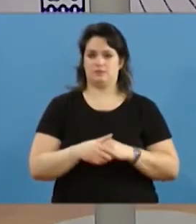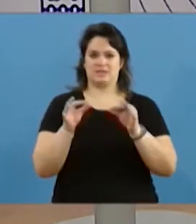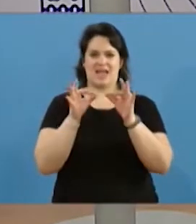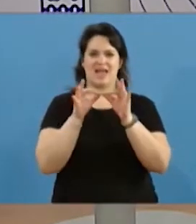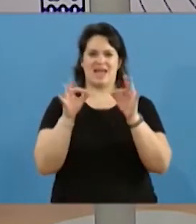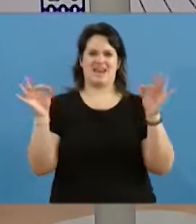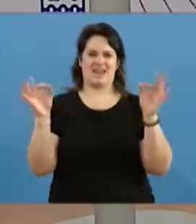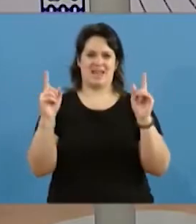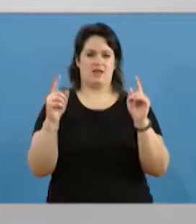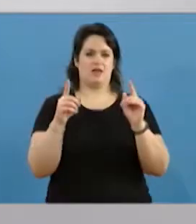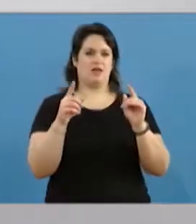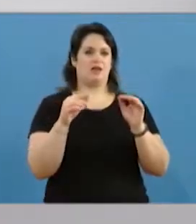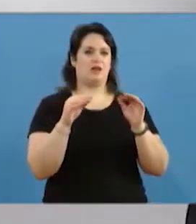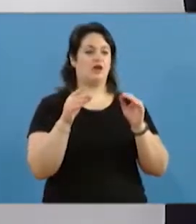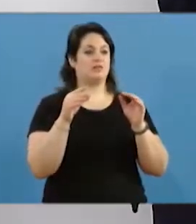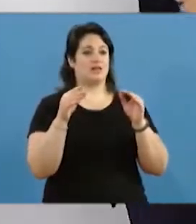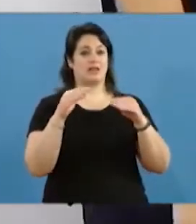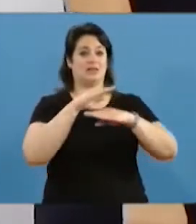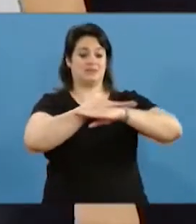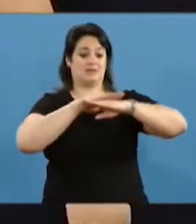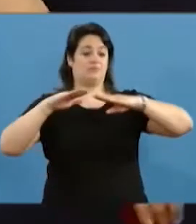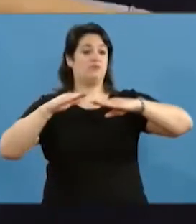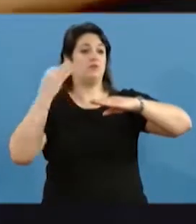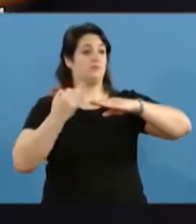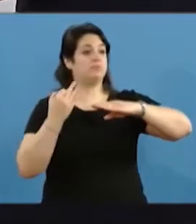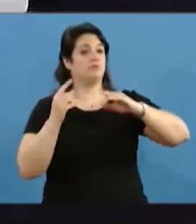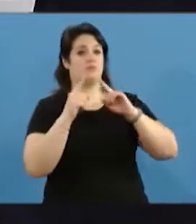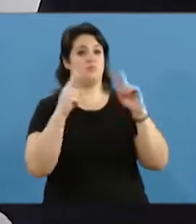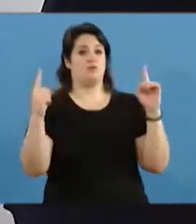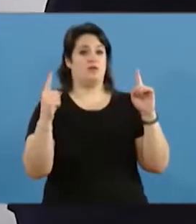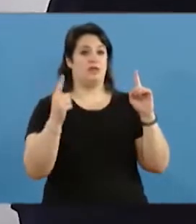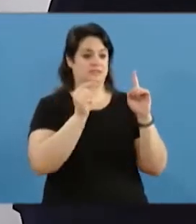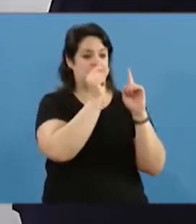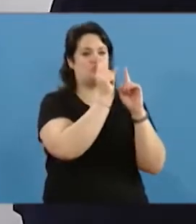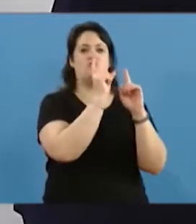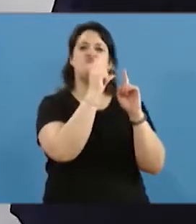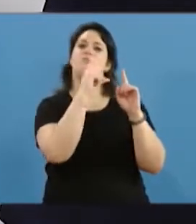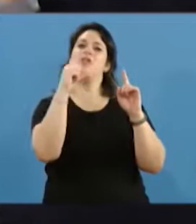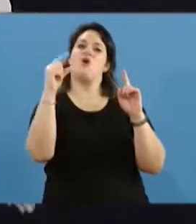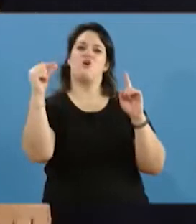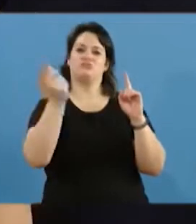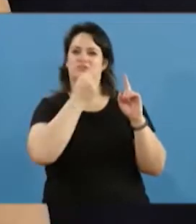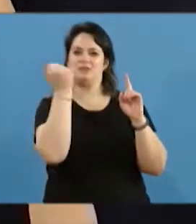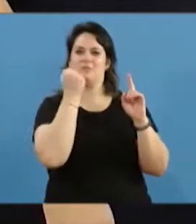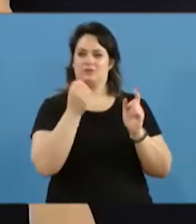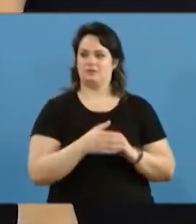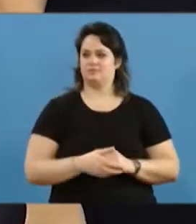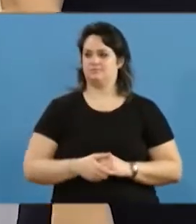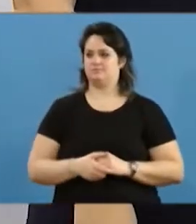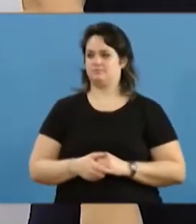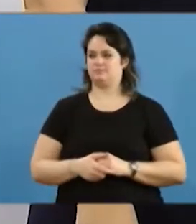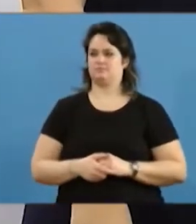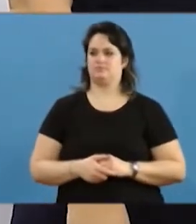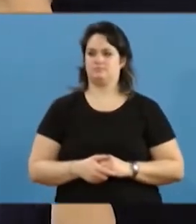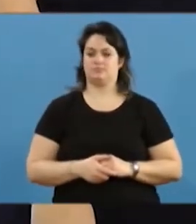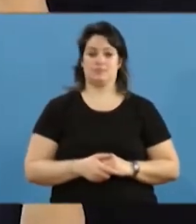barras que parezcan viboritas. No, tiene que ser una barra. No, y tiene que ser una regla graduada para que puedan ver la cantidad de centímetros. Entonces,